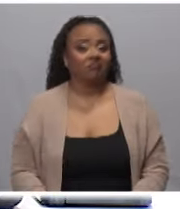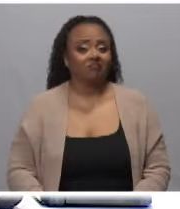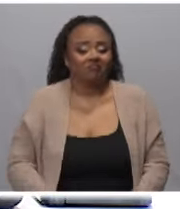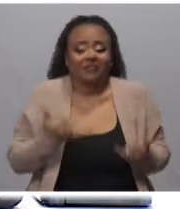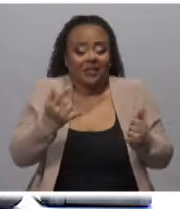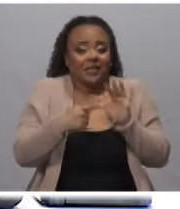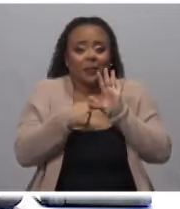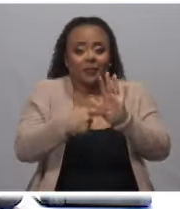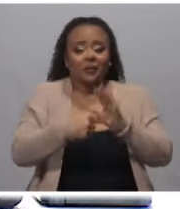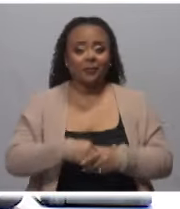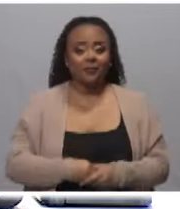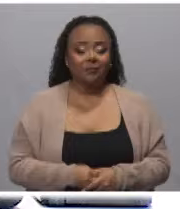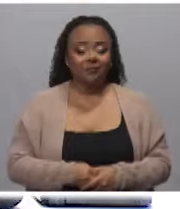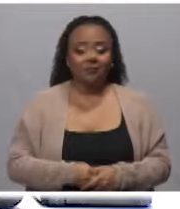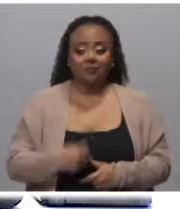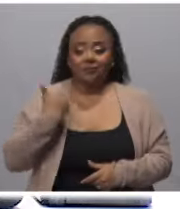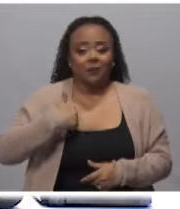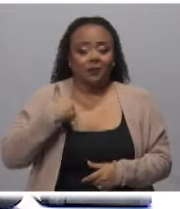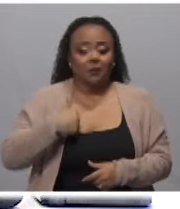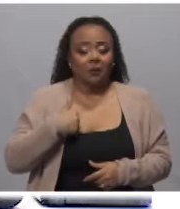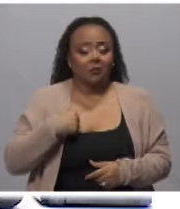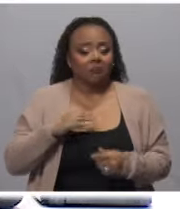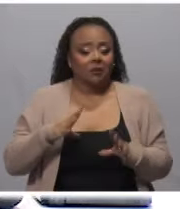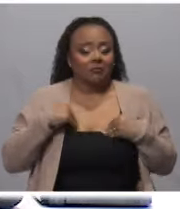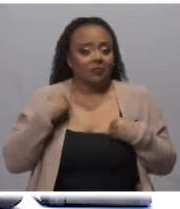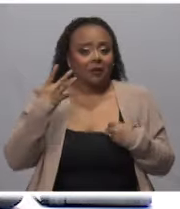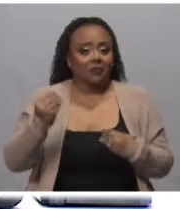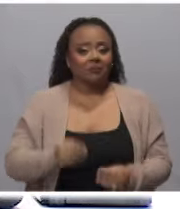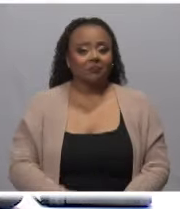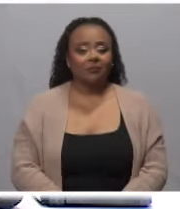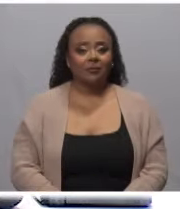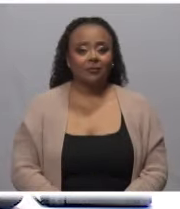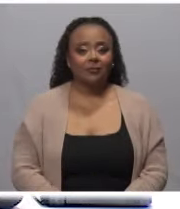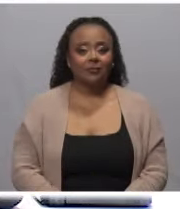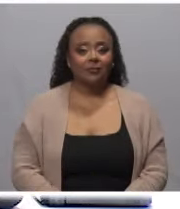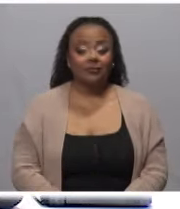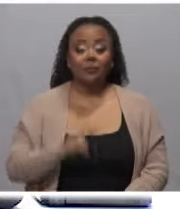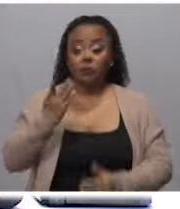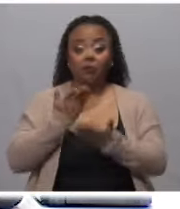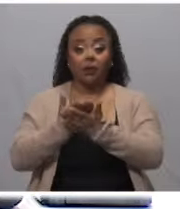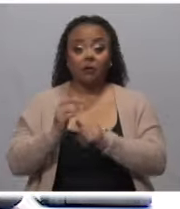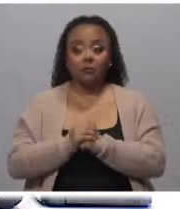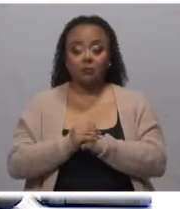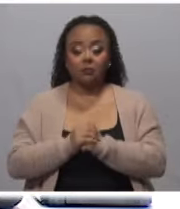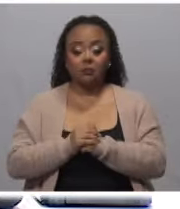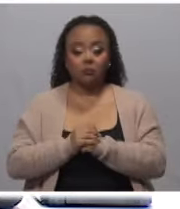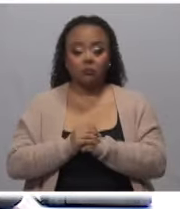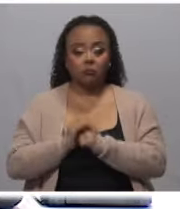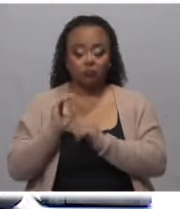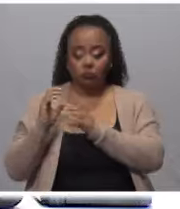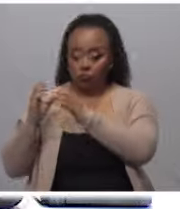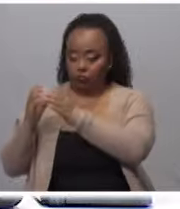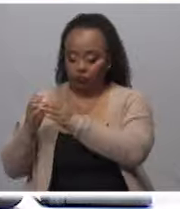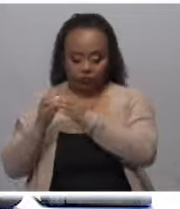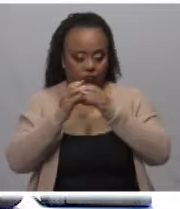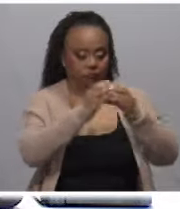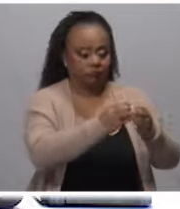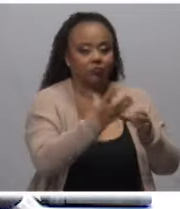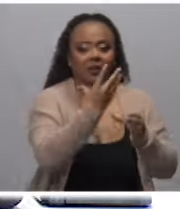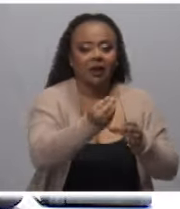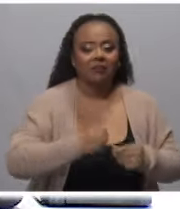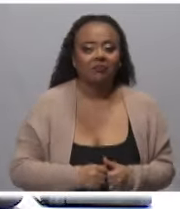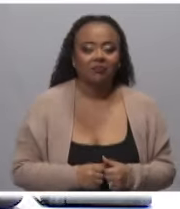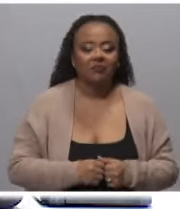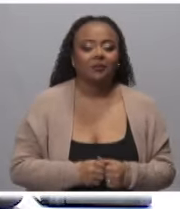demostró que que el hombre está nu hente a irse que una oferta mueve a ese cuerpo técnico y los hace